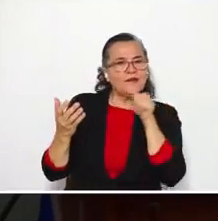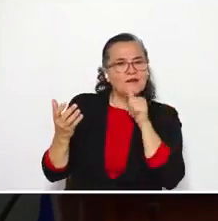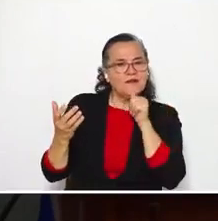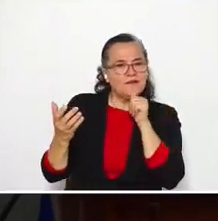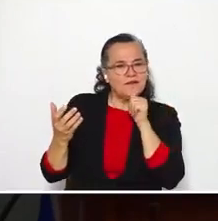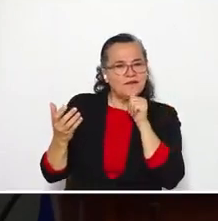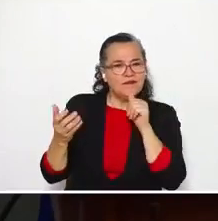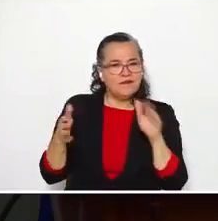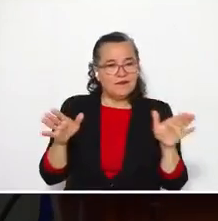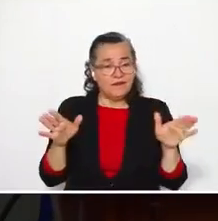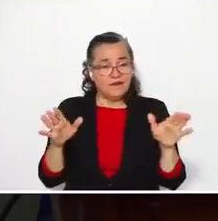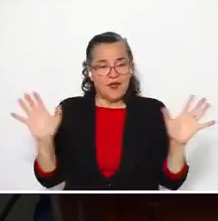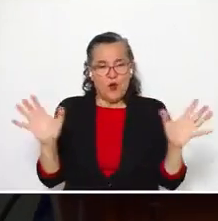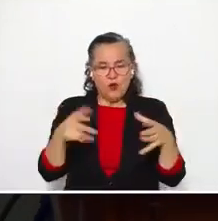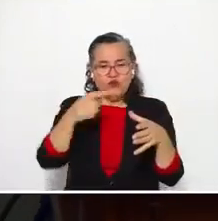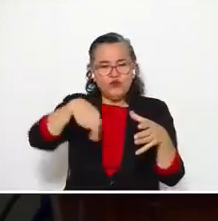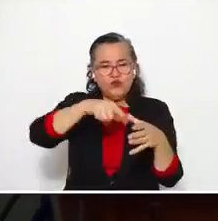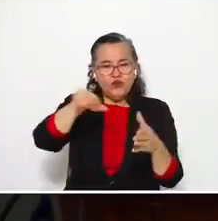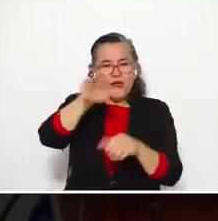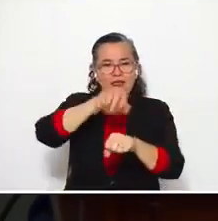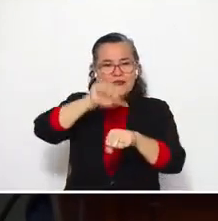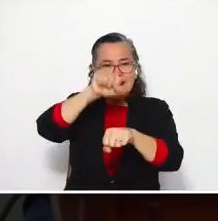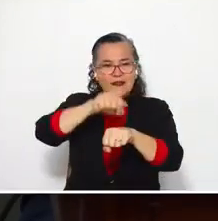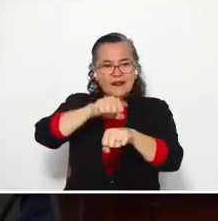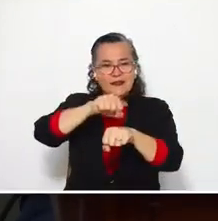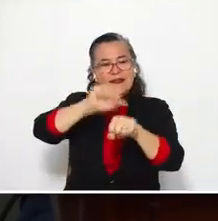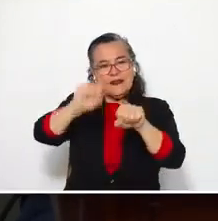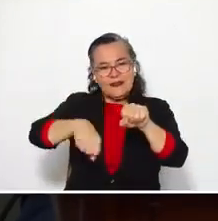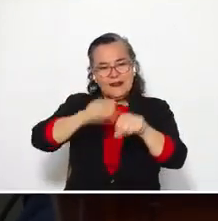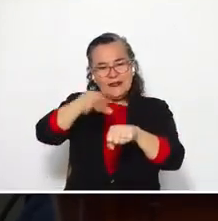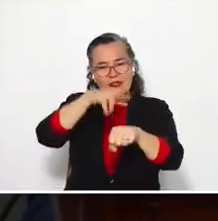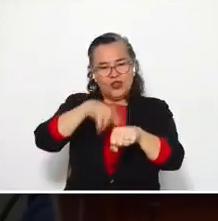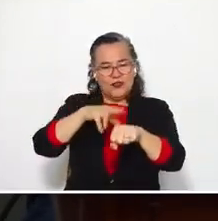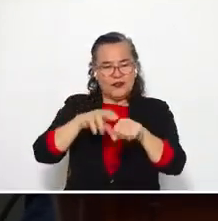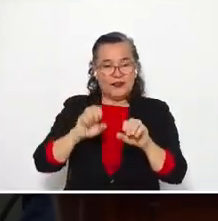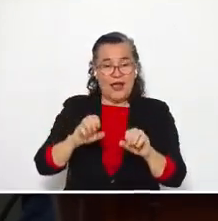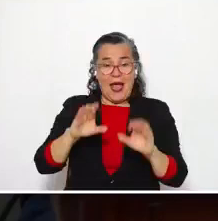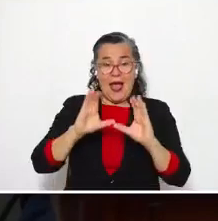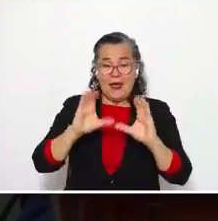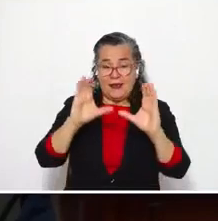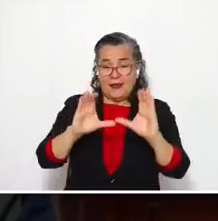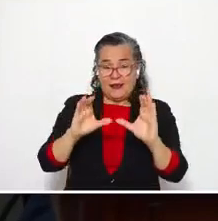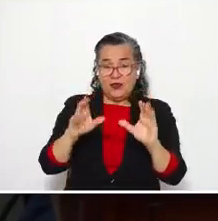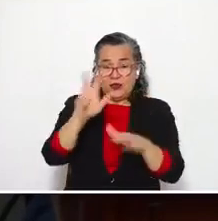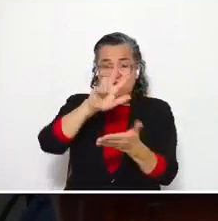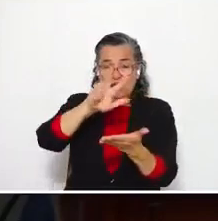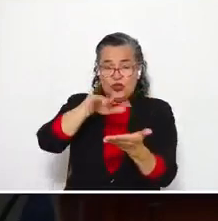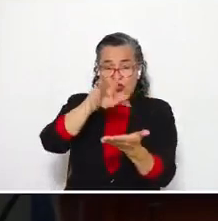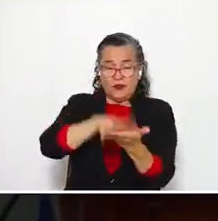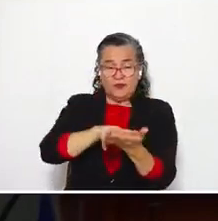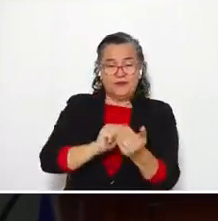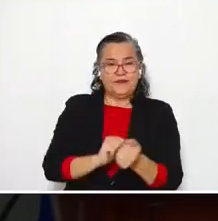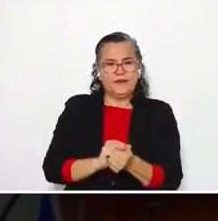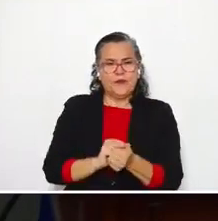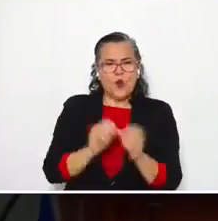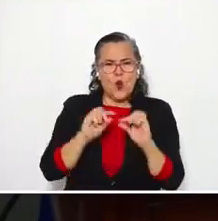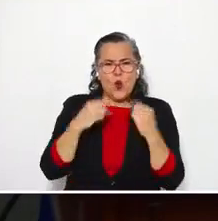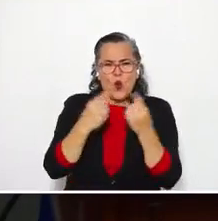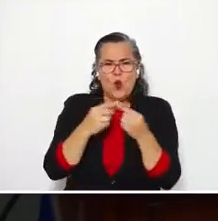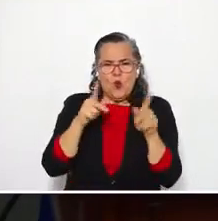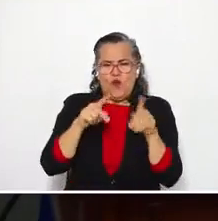conforman el Sistema Nacional de Acreditación. Nos está acompañando un nutrido grupo